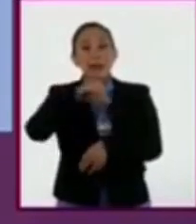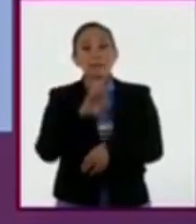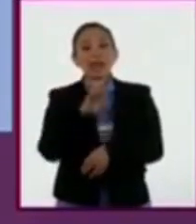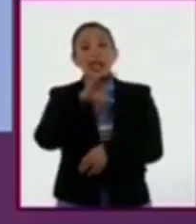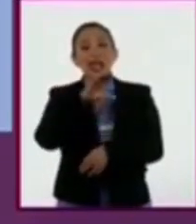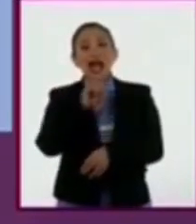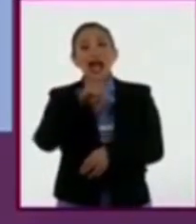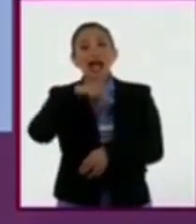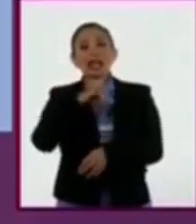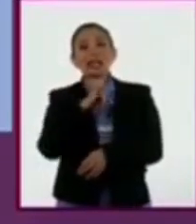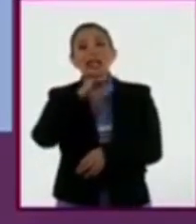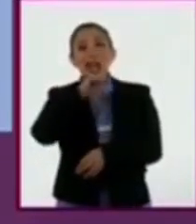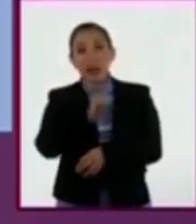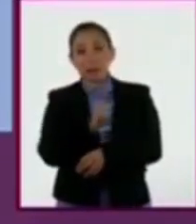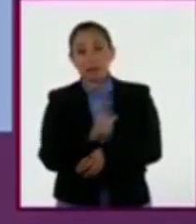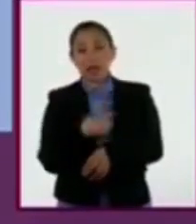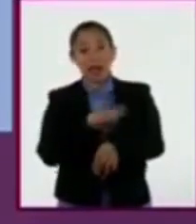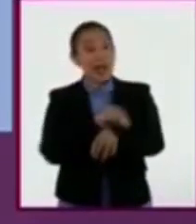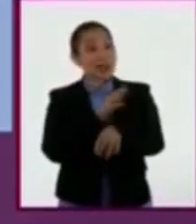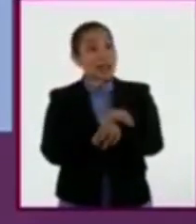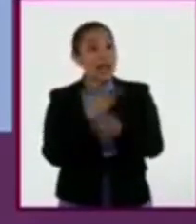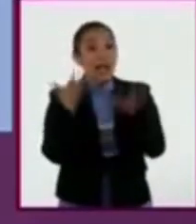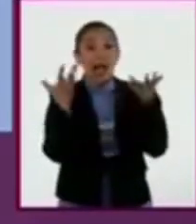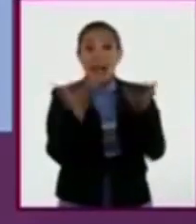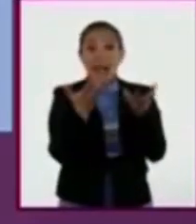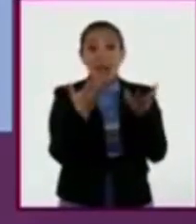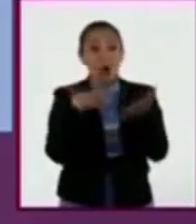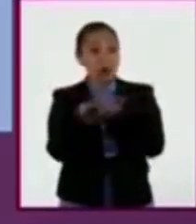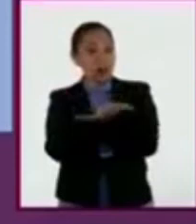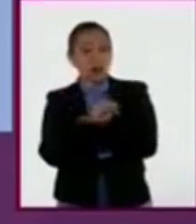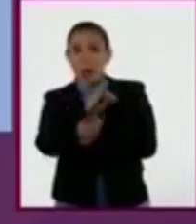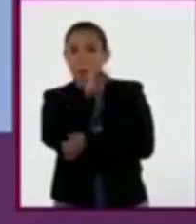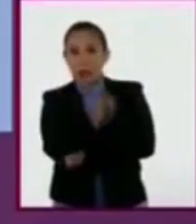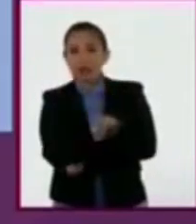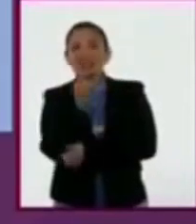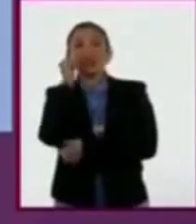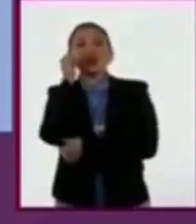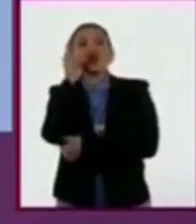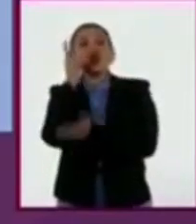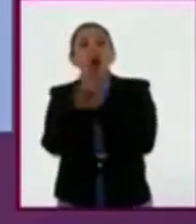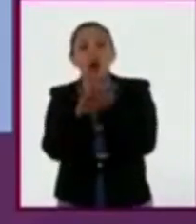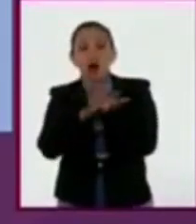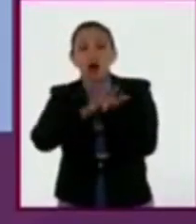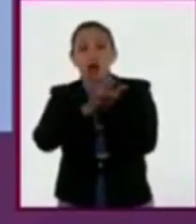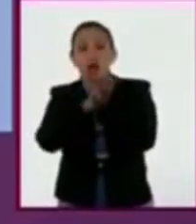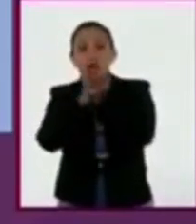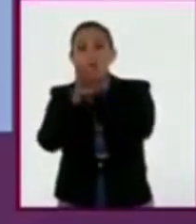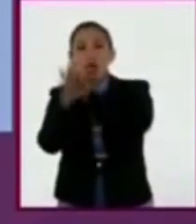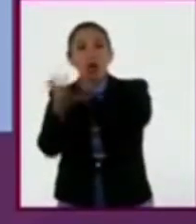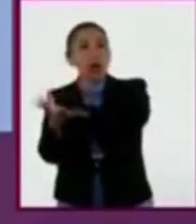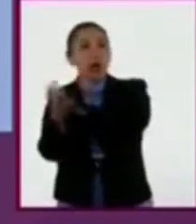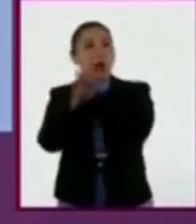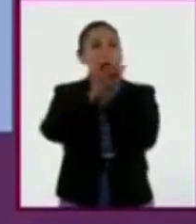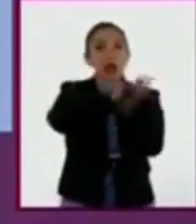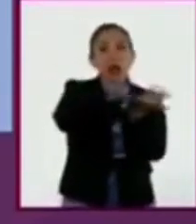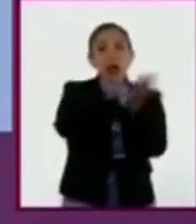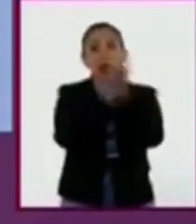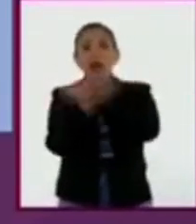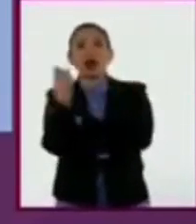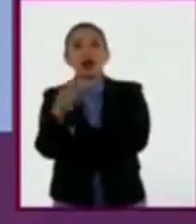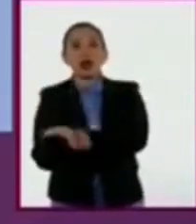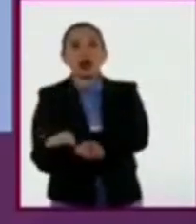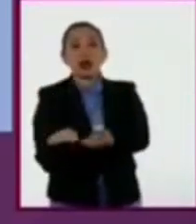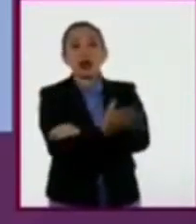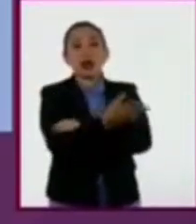mecánica. Como la energía no se crea ni se destruye, solamente hay una transformación de ella. A esto se le